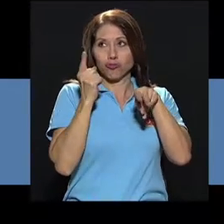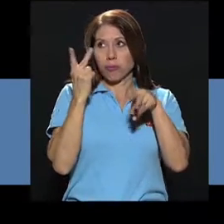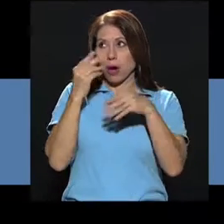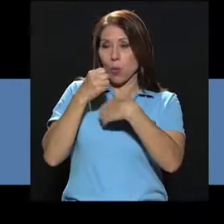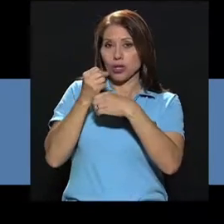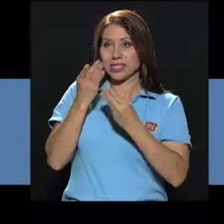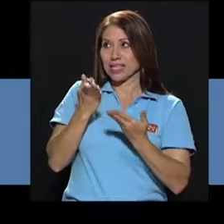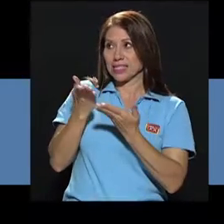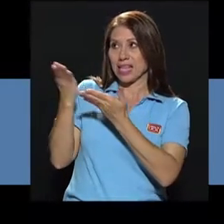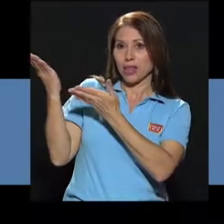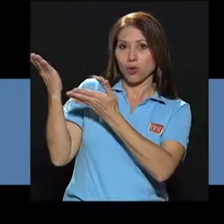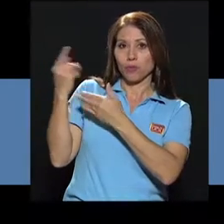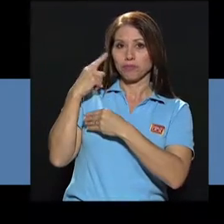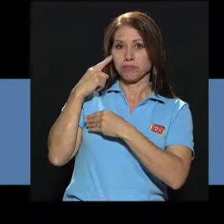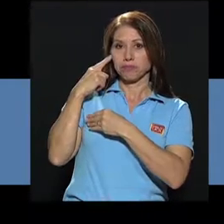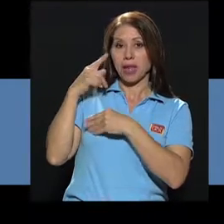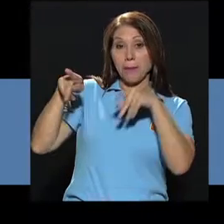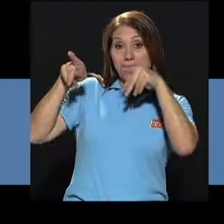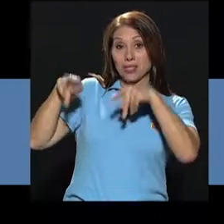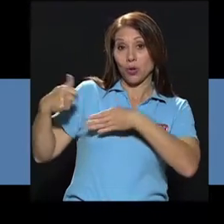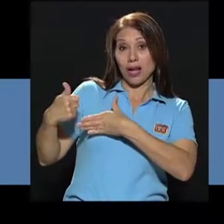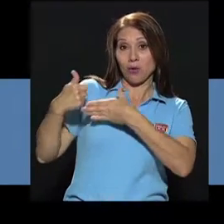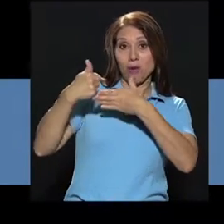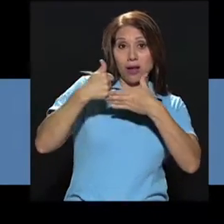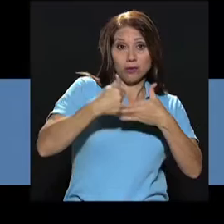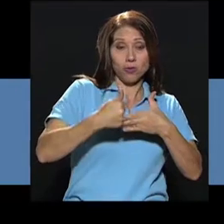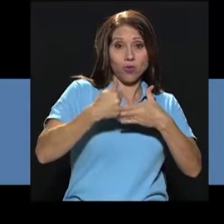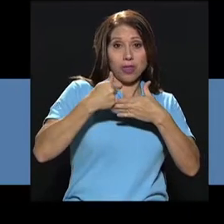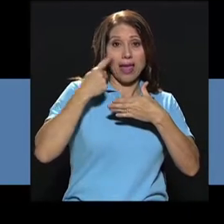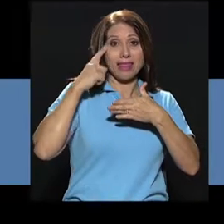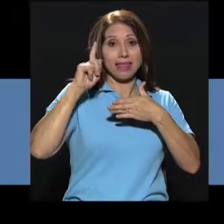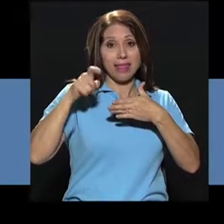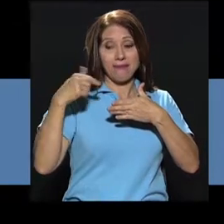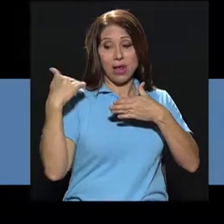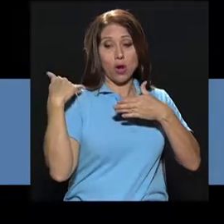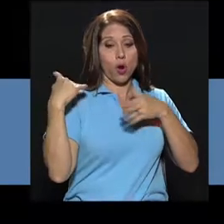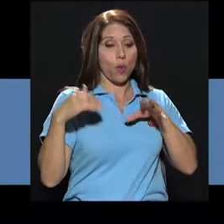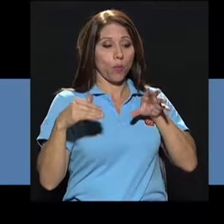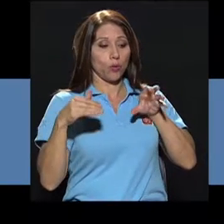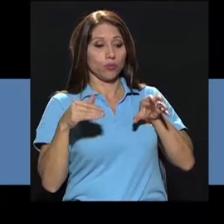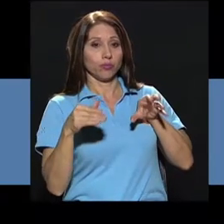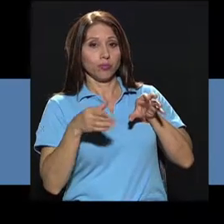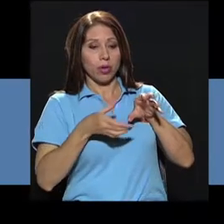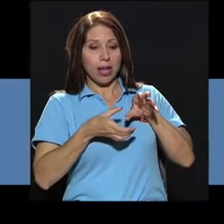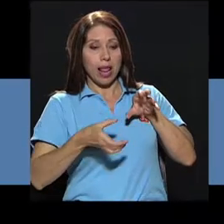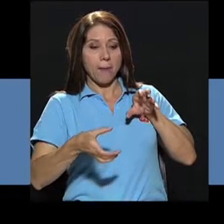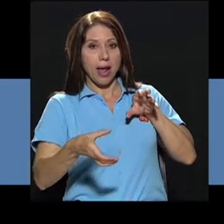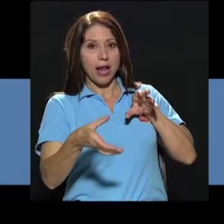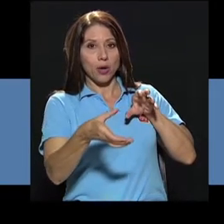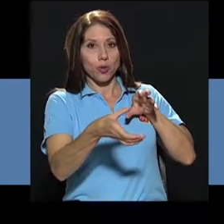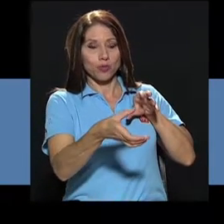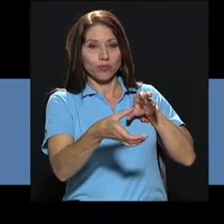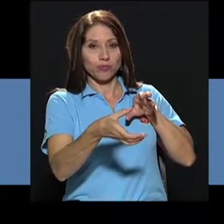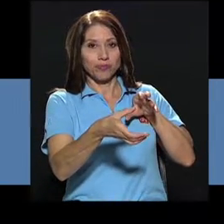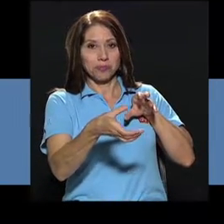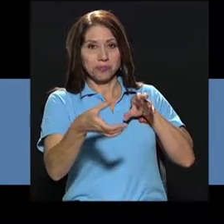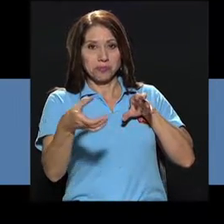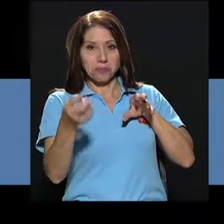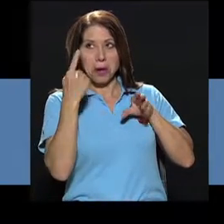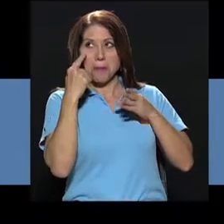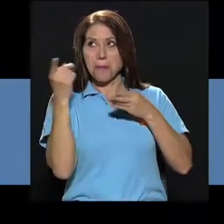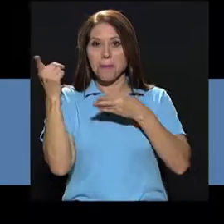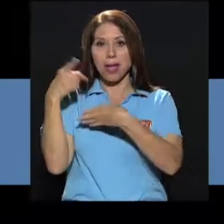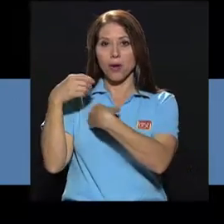la persona para estabilizarlo. Coloque el dedo pulgar de esa mano sobre el hombro para controlar el movimiento. Con la otra